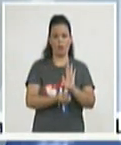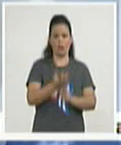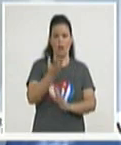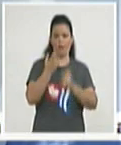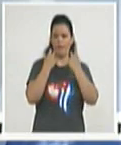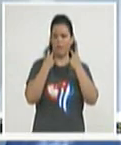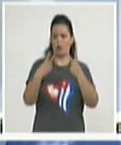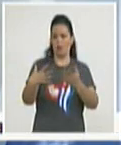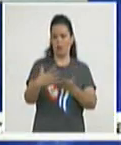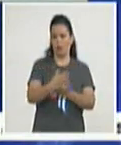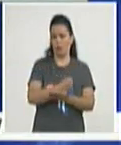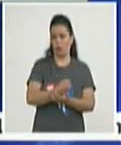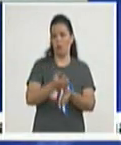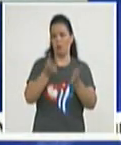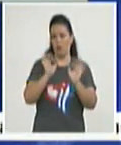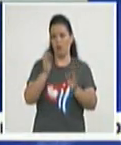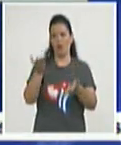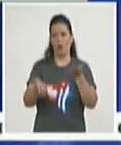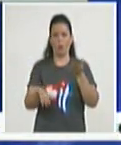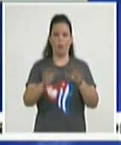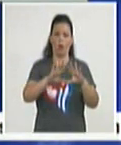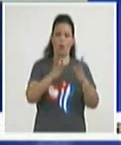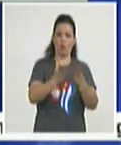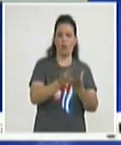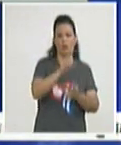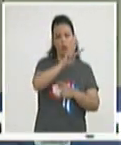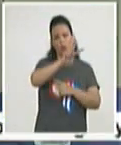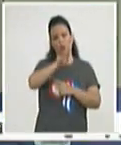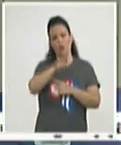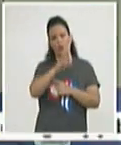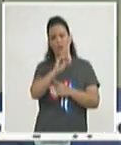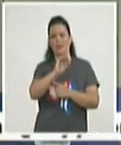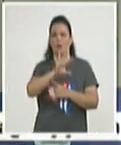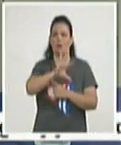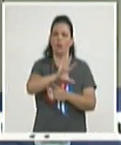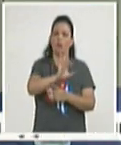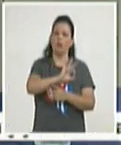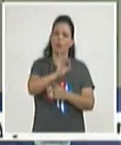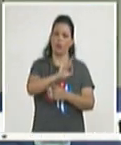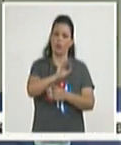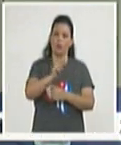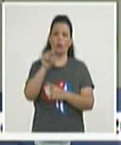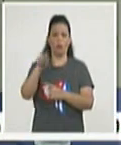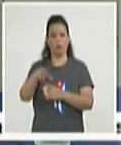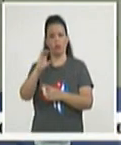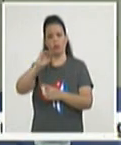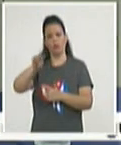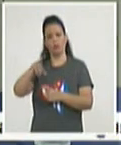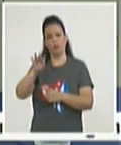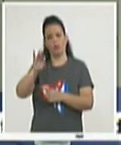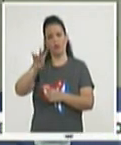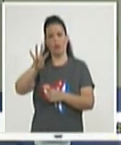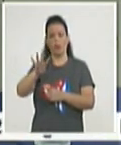inferior al mundo, que es de 2,05%, y a las Américas, que es de